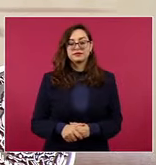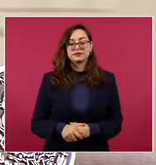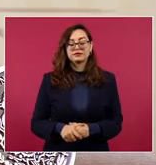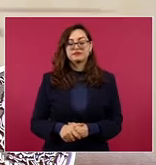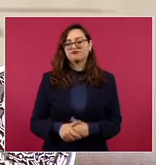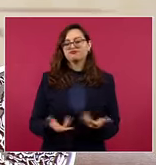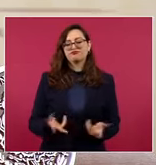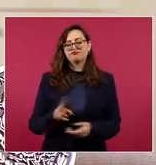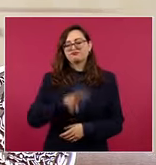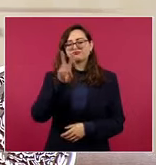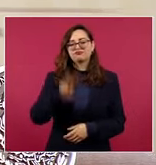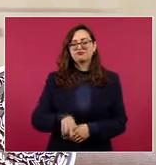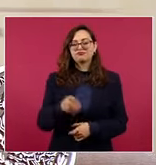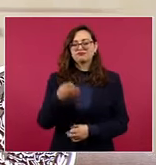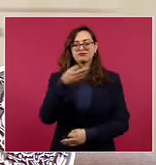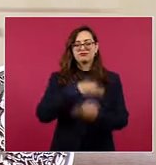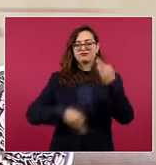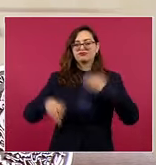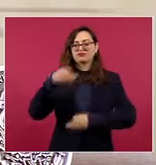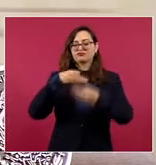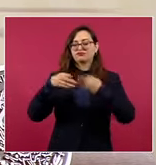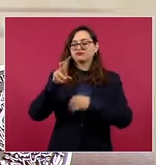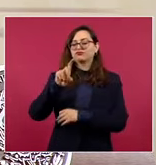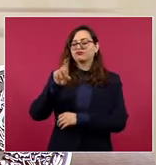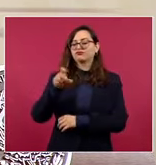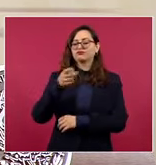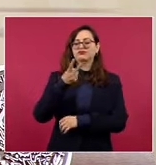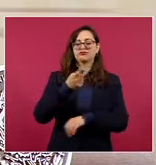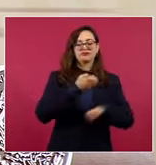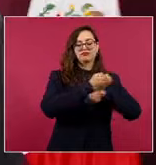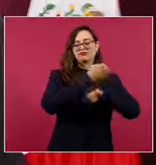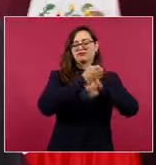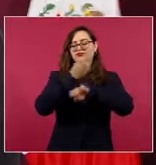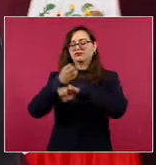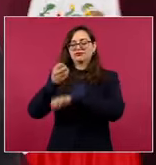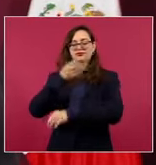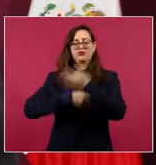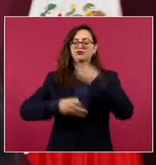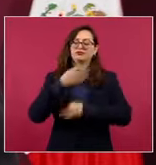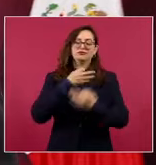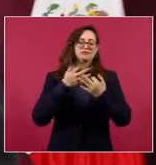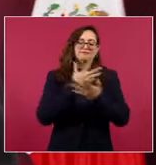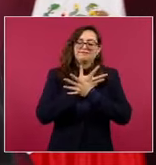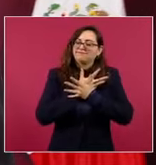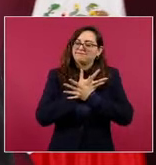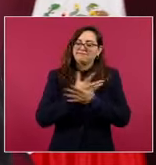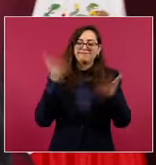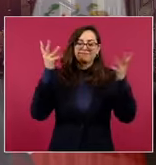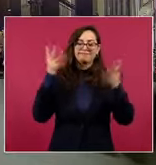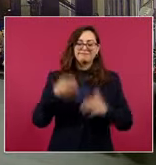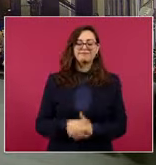32 estados, entidades federativas, grandes de México, ¿no?